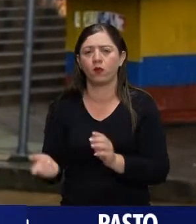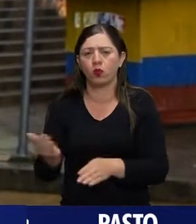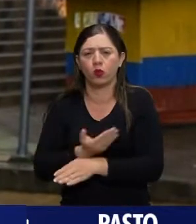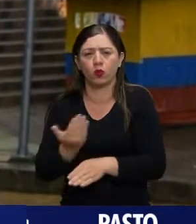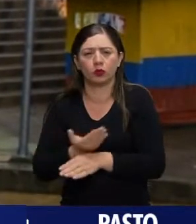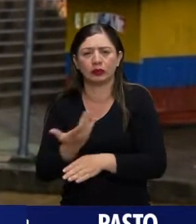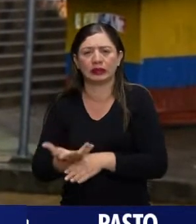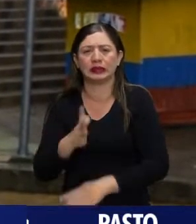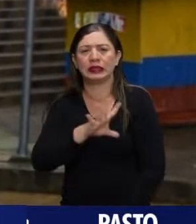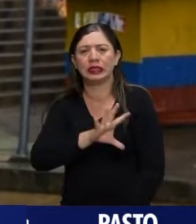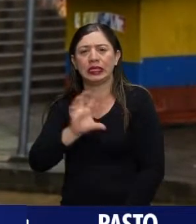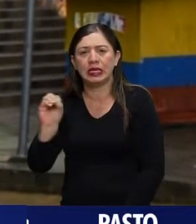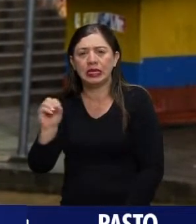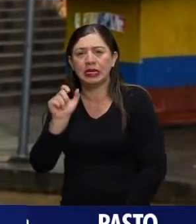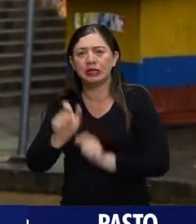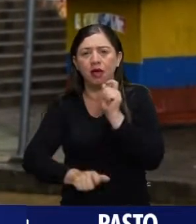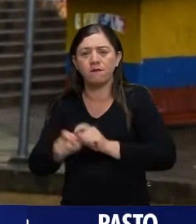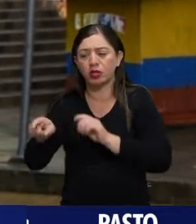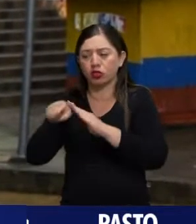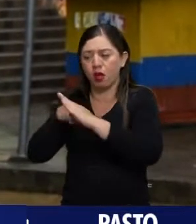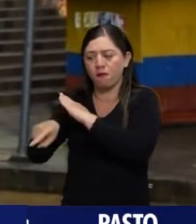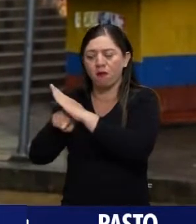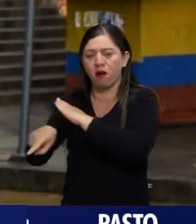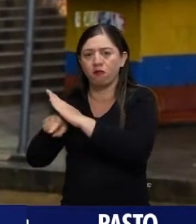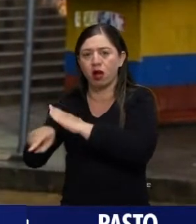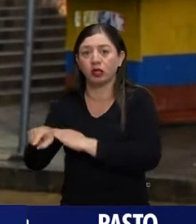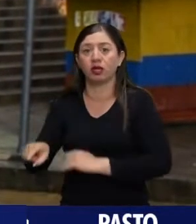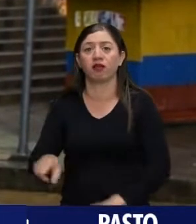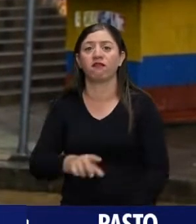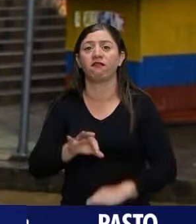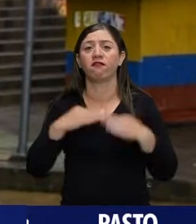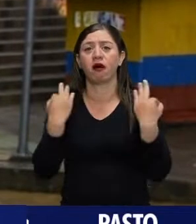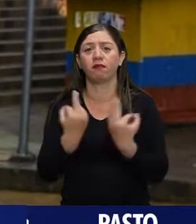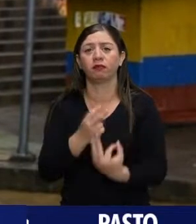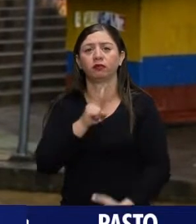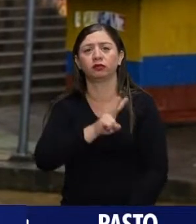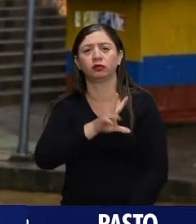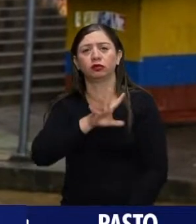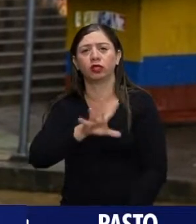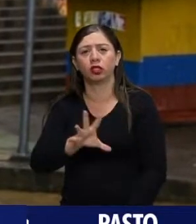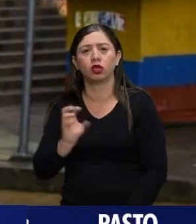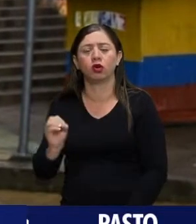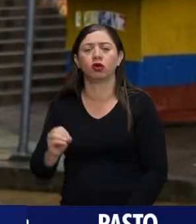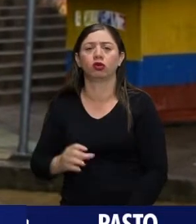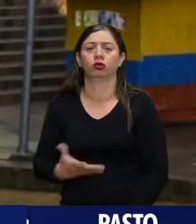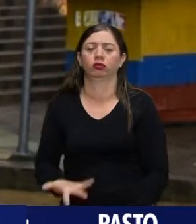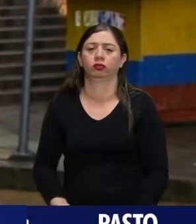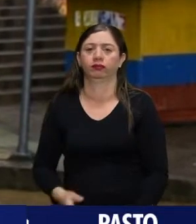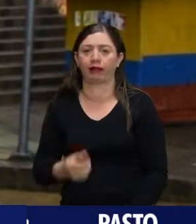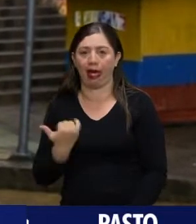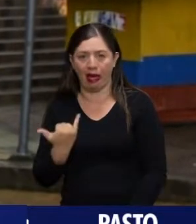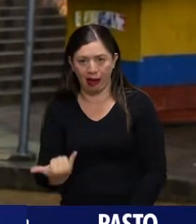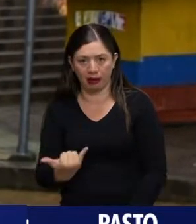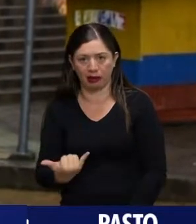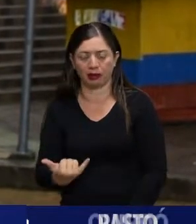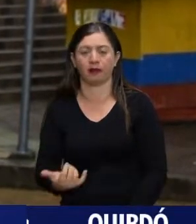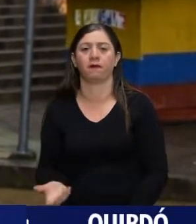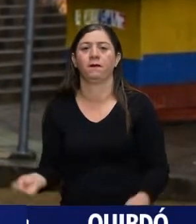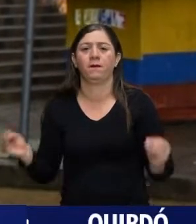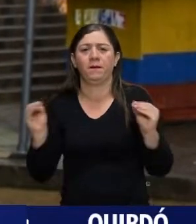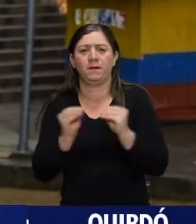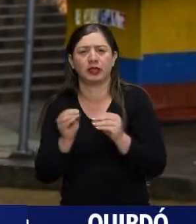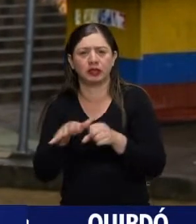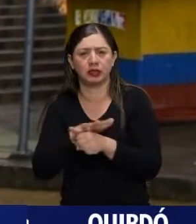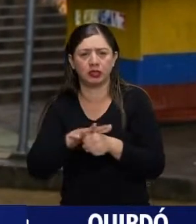de más de 500 personas de unas 250 familias de el municipio de magüí payán a esto ahora se implica